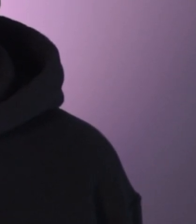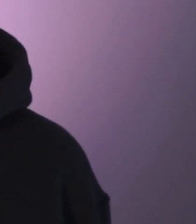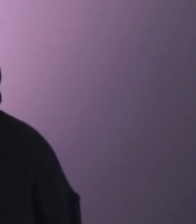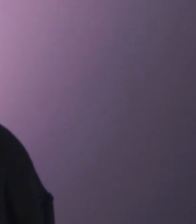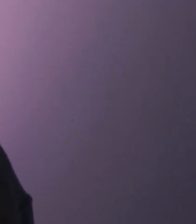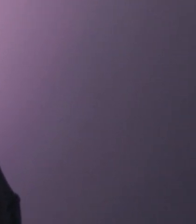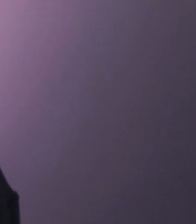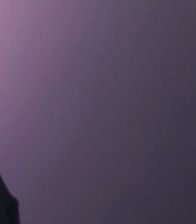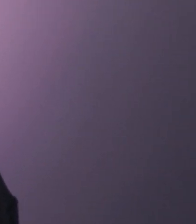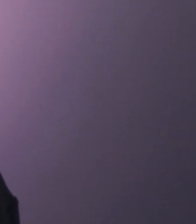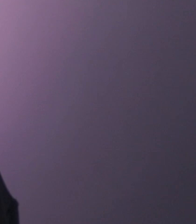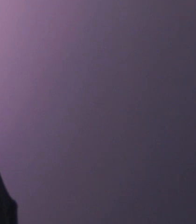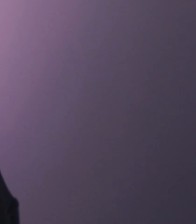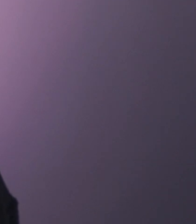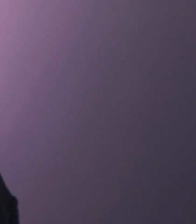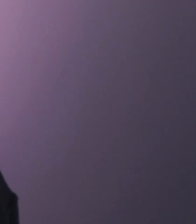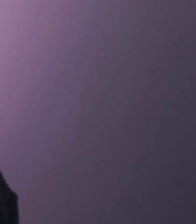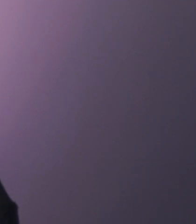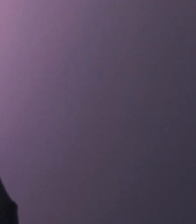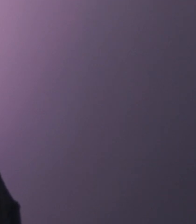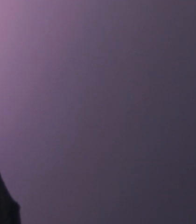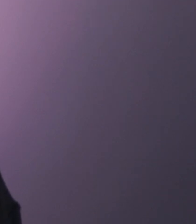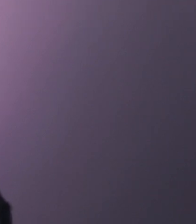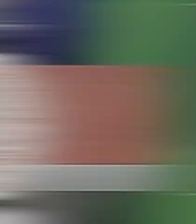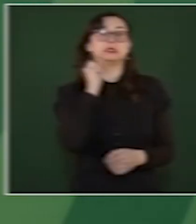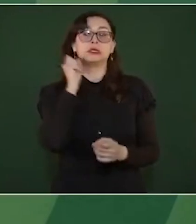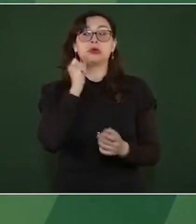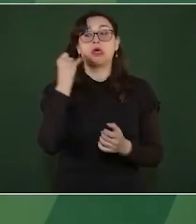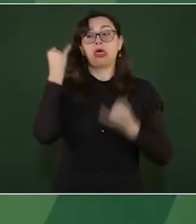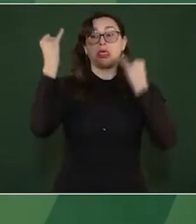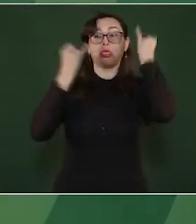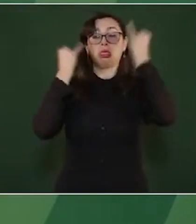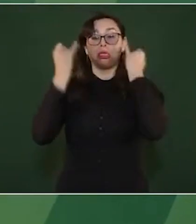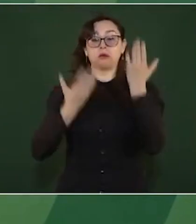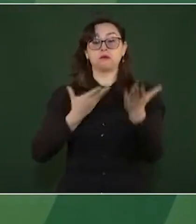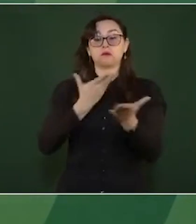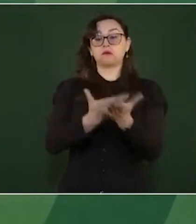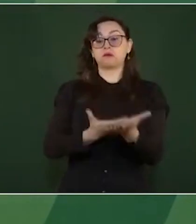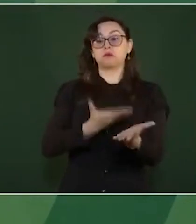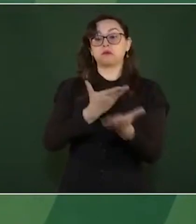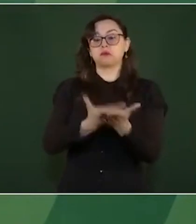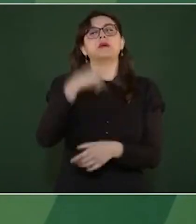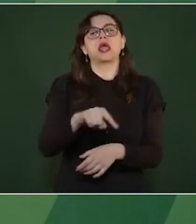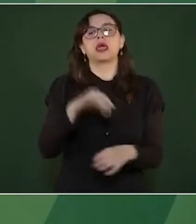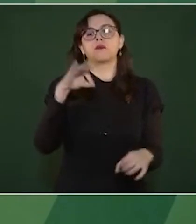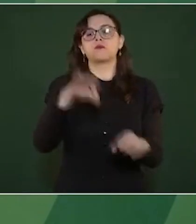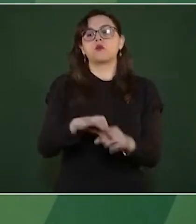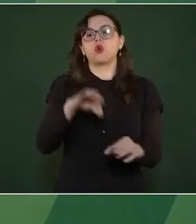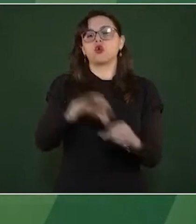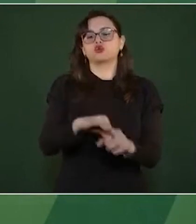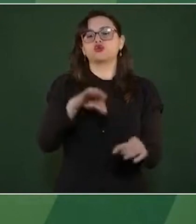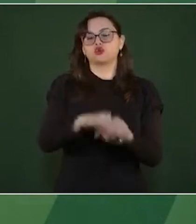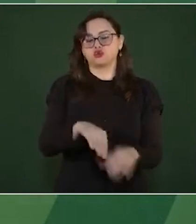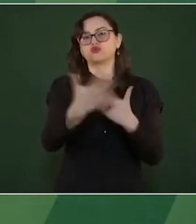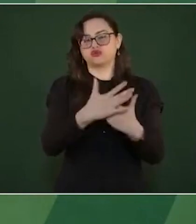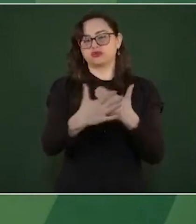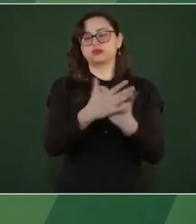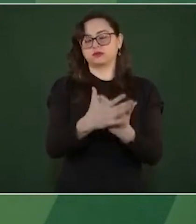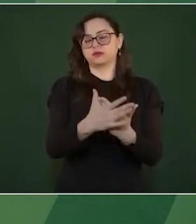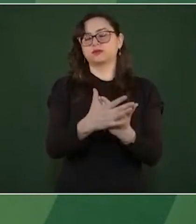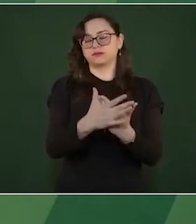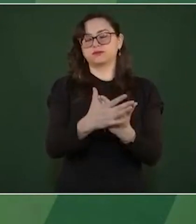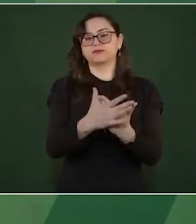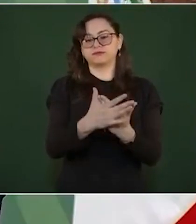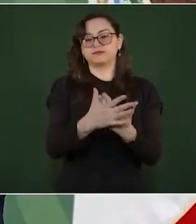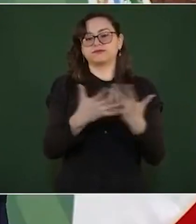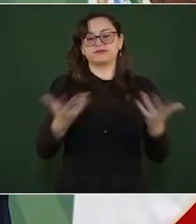López Obrador aseguró que en México no se produce ni se consume fentanilo. Ya agarraron lo del fentanilo, que es responsabilidad de México. Aquí